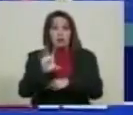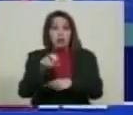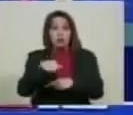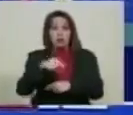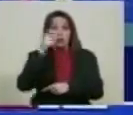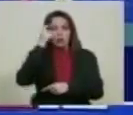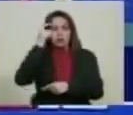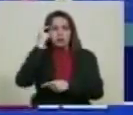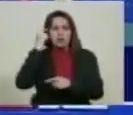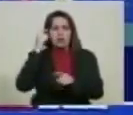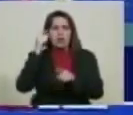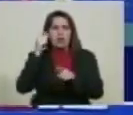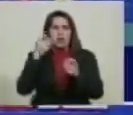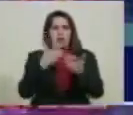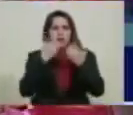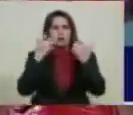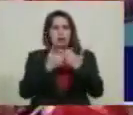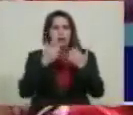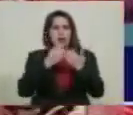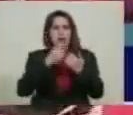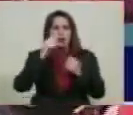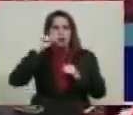del guerrillero heroico,